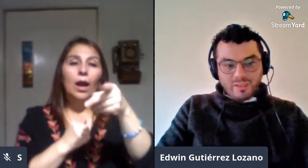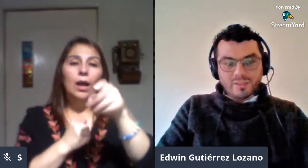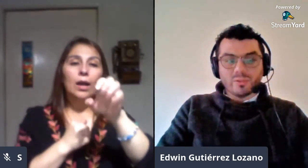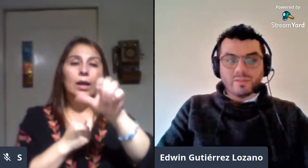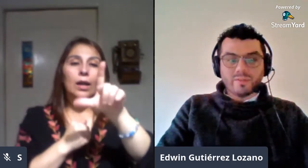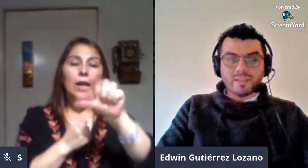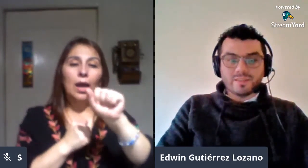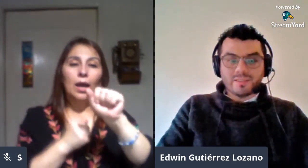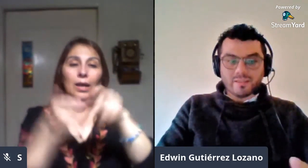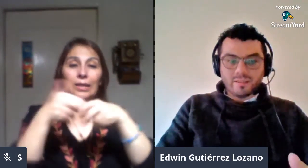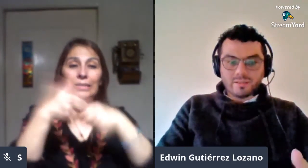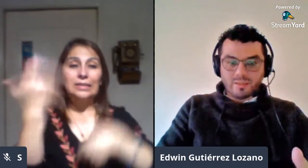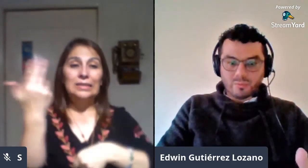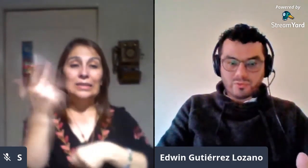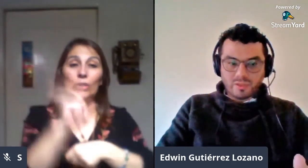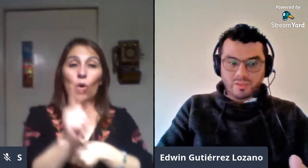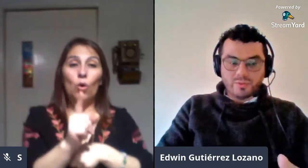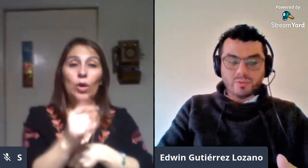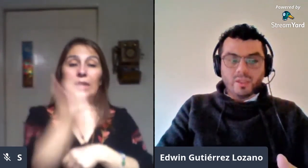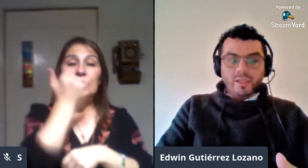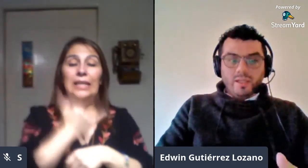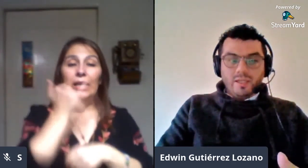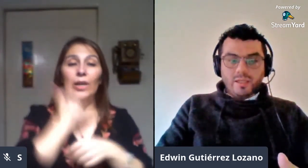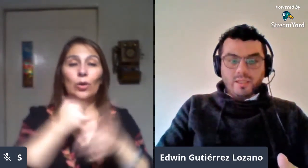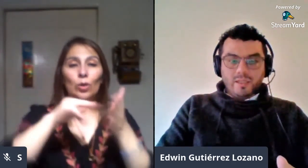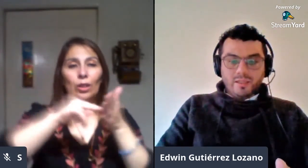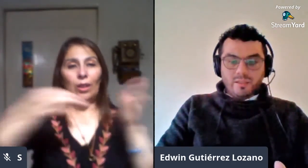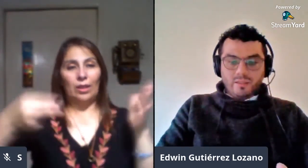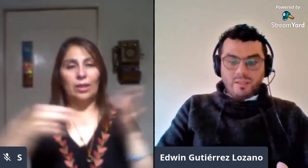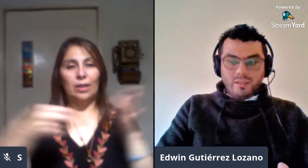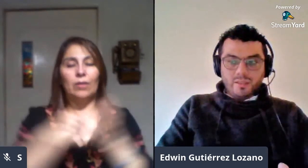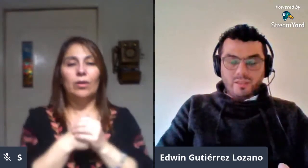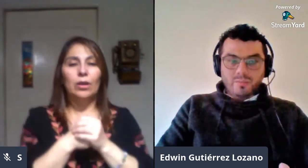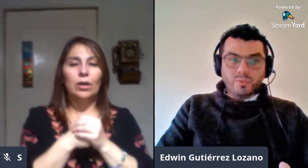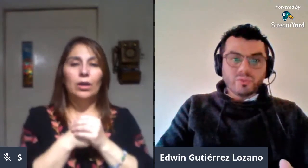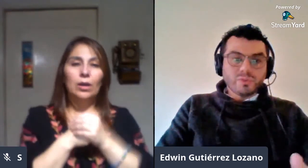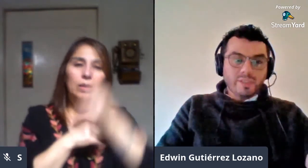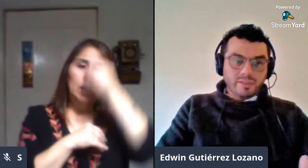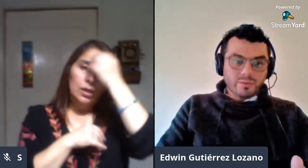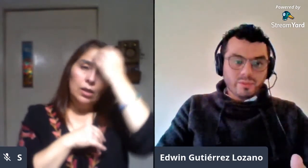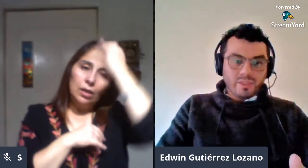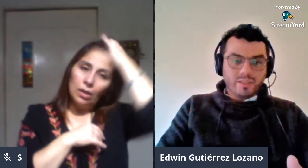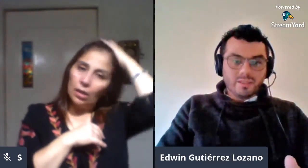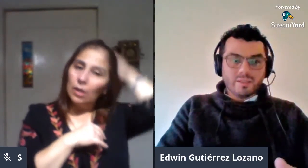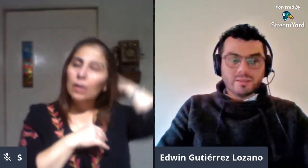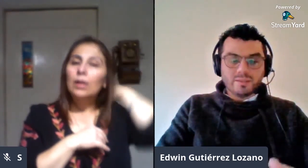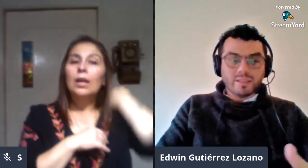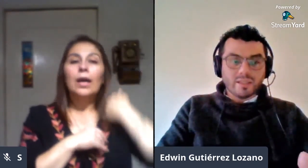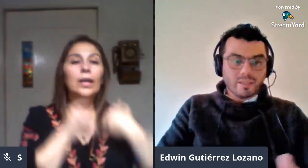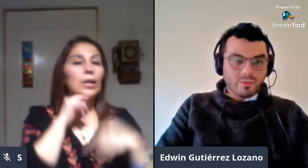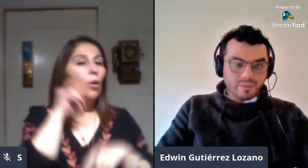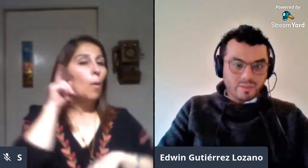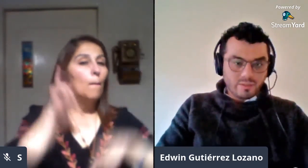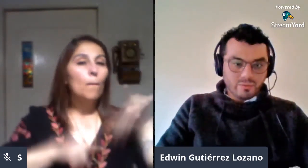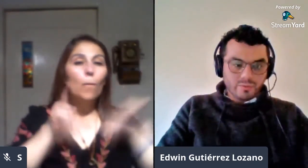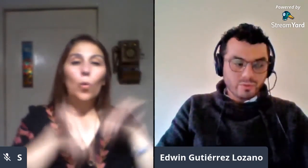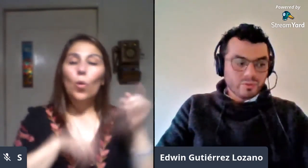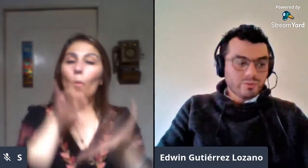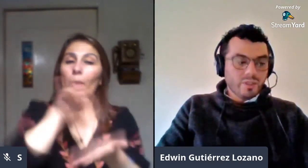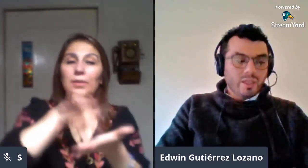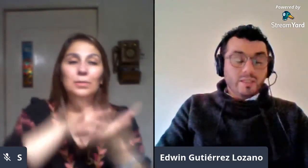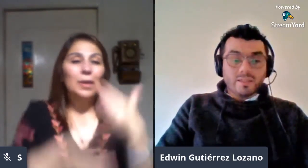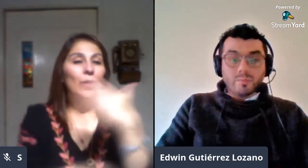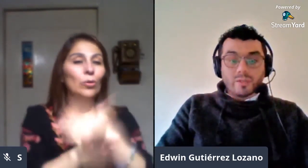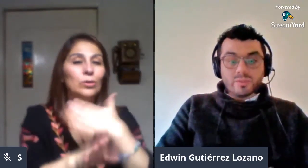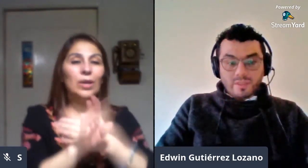se tuvo que ir, son las fallas técnicas que hemos tenido, la que imposibilitó que ella siguiera conectada con